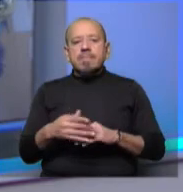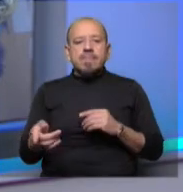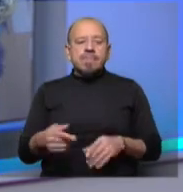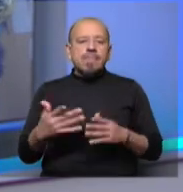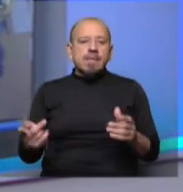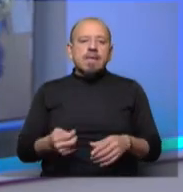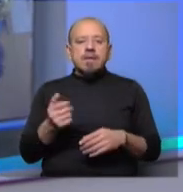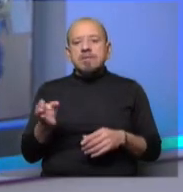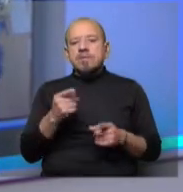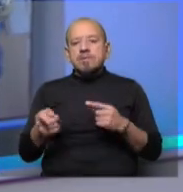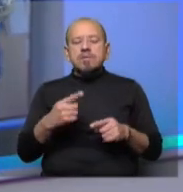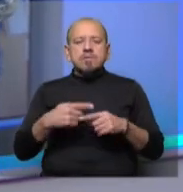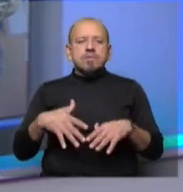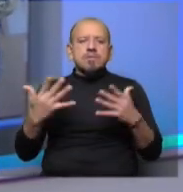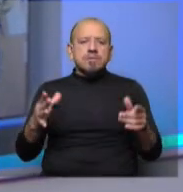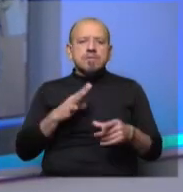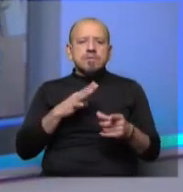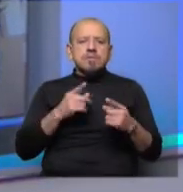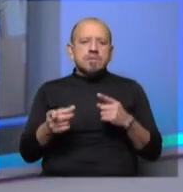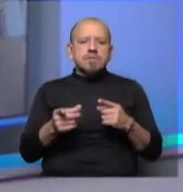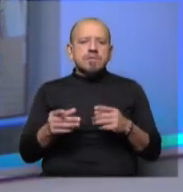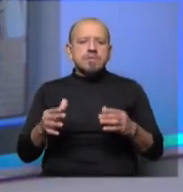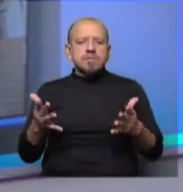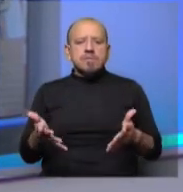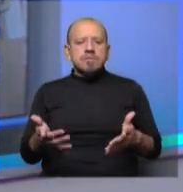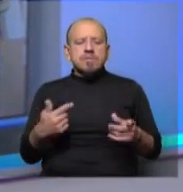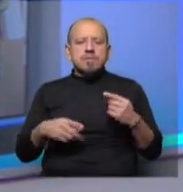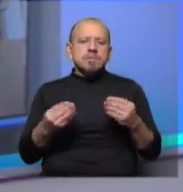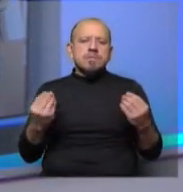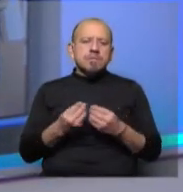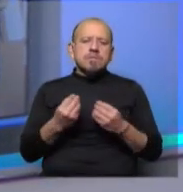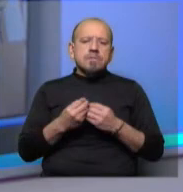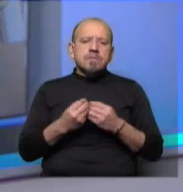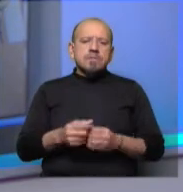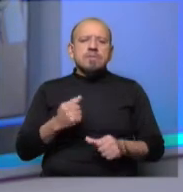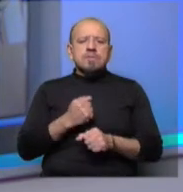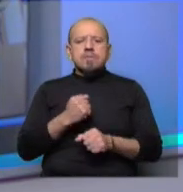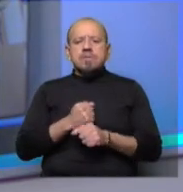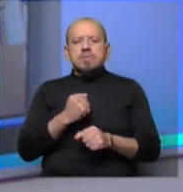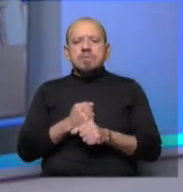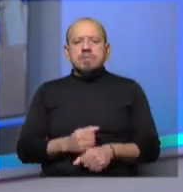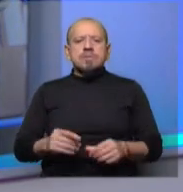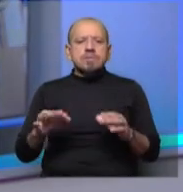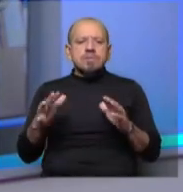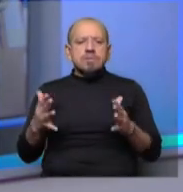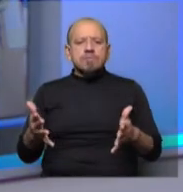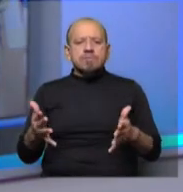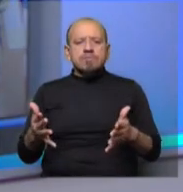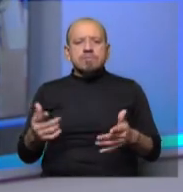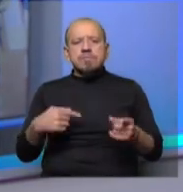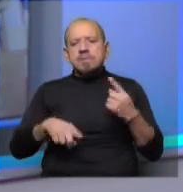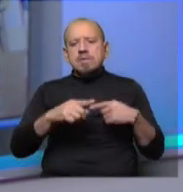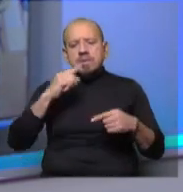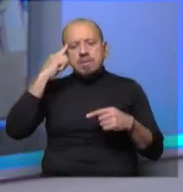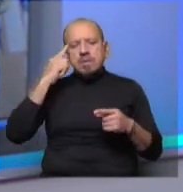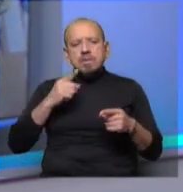los festivales. Eso es fruto de mucho trabajo, de una convicción. ¿A qué se debe? ¿A qué creen ustedes